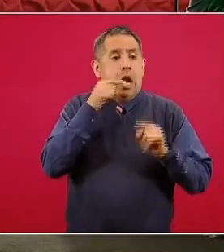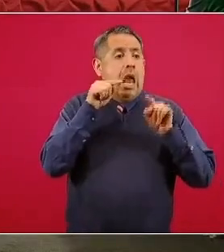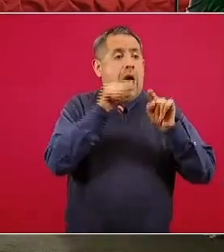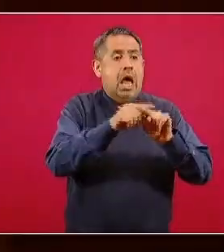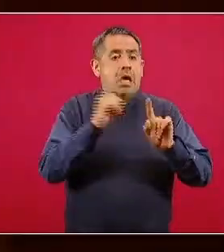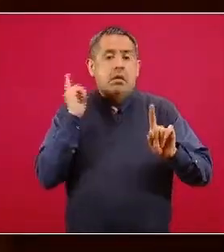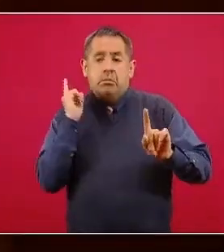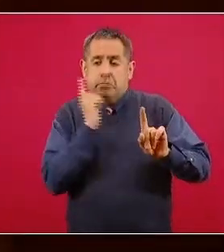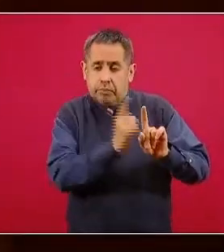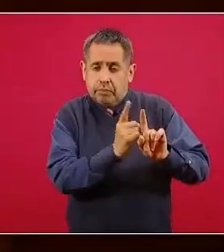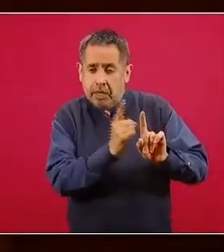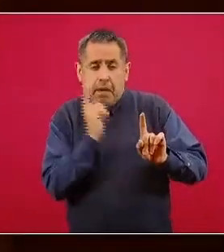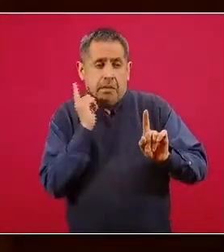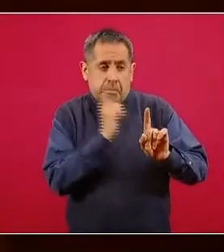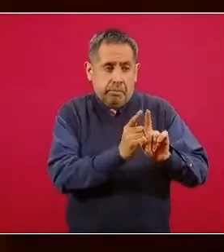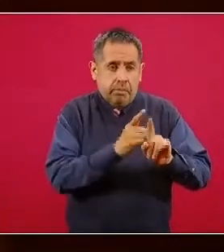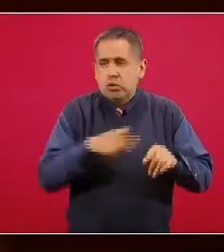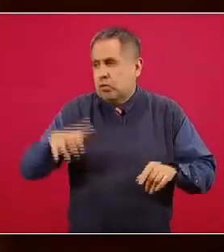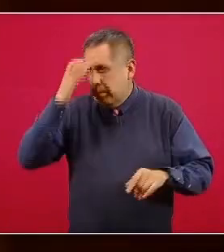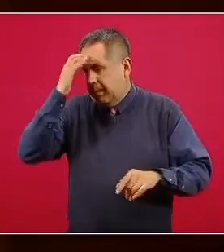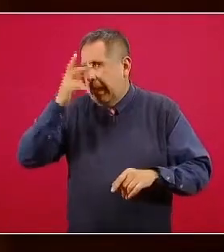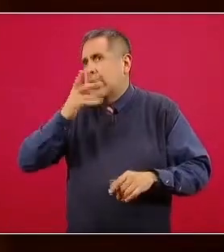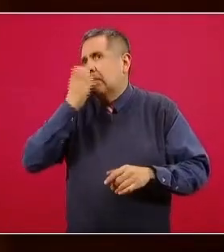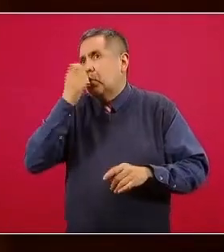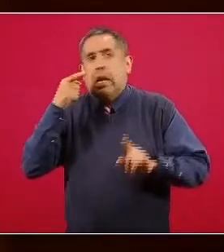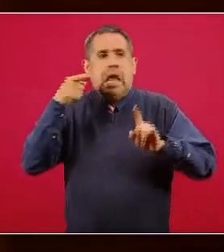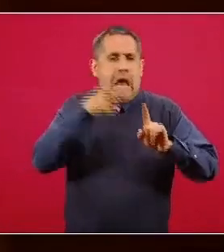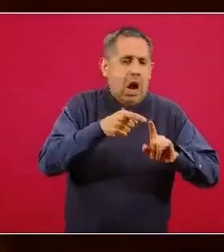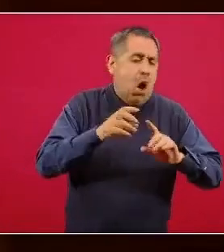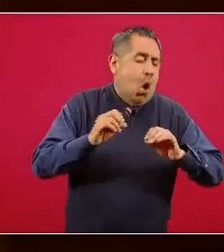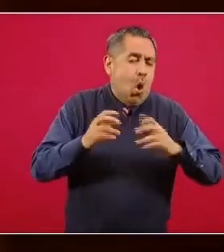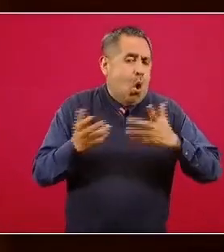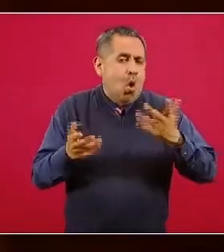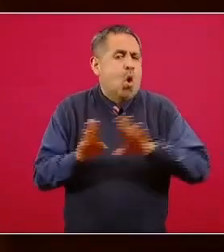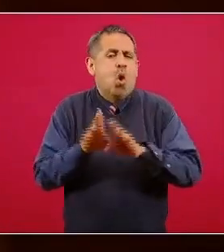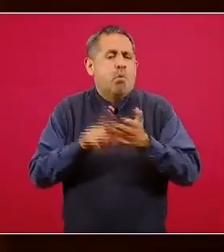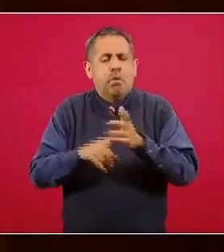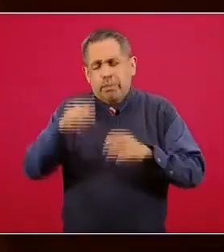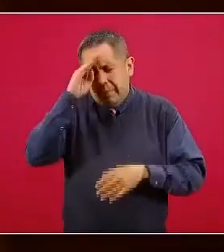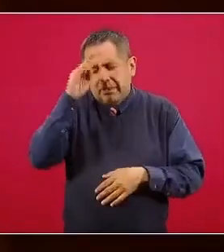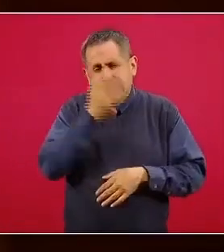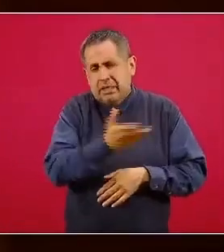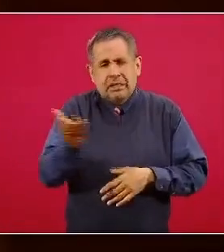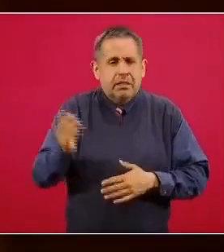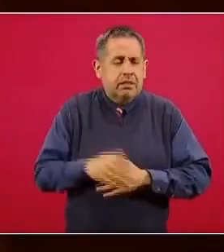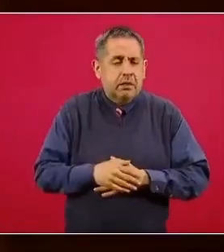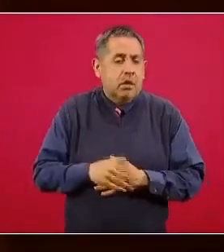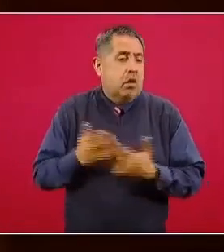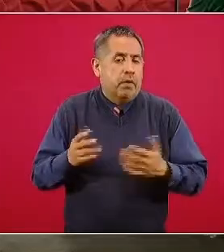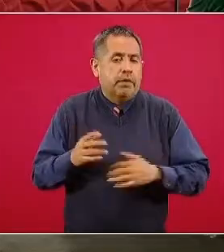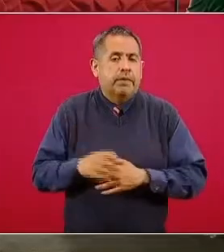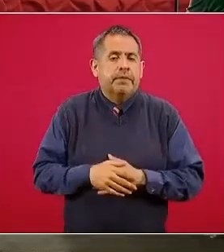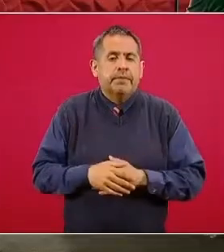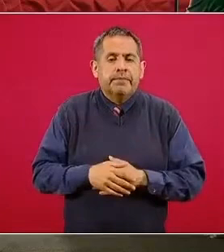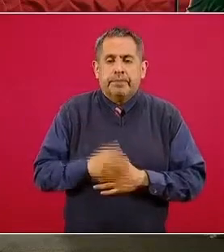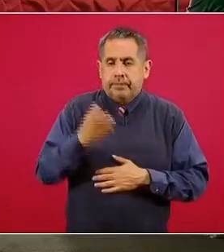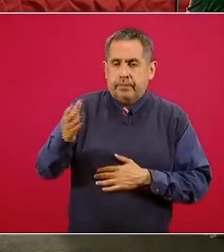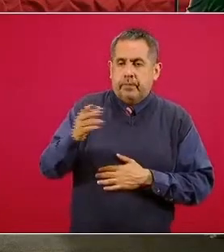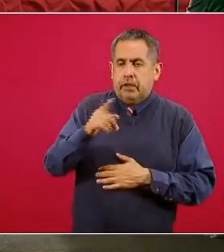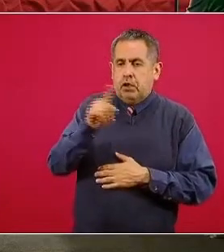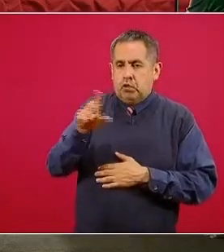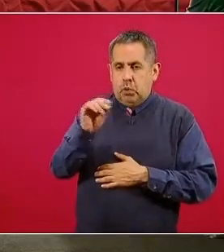y promoverlo, es lo más identificable para los papás y para los niños. ¿Qué han pensado al respecto? Primero. Y segundo, al